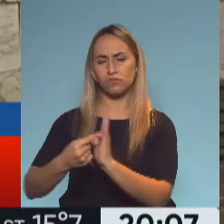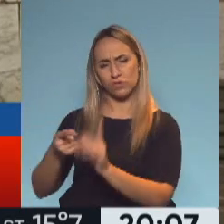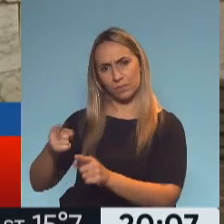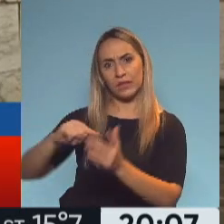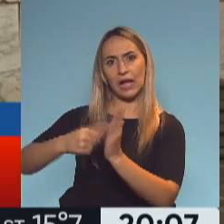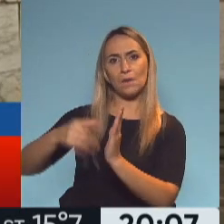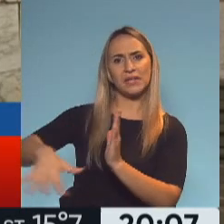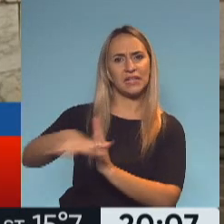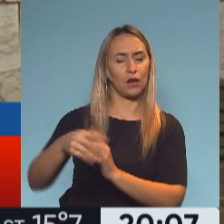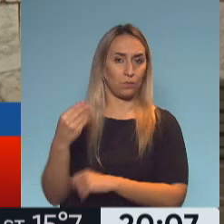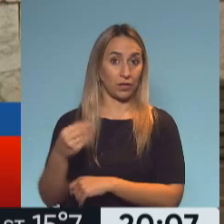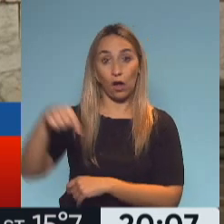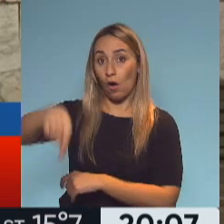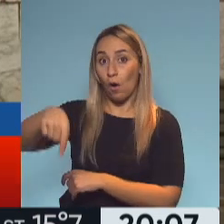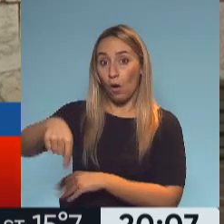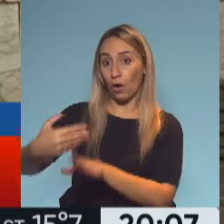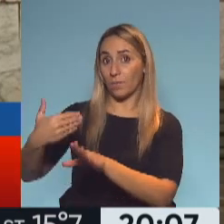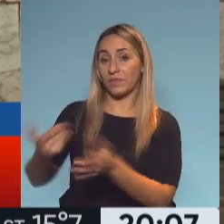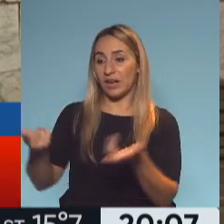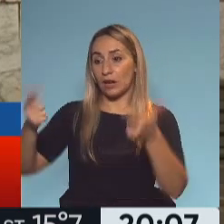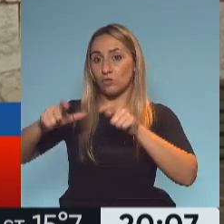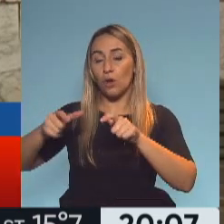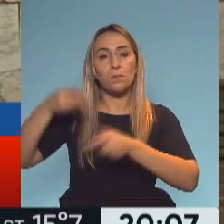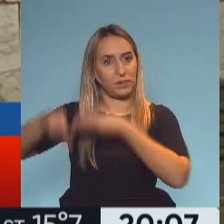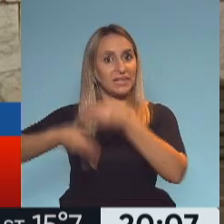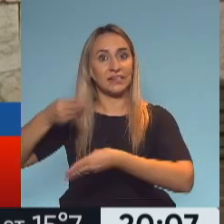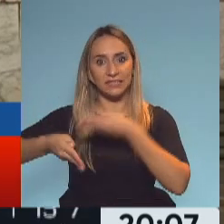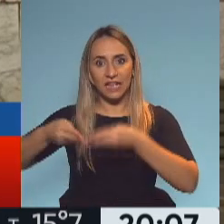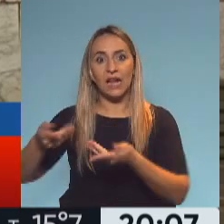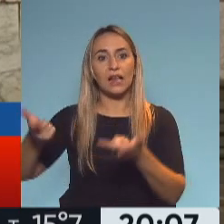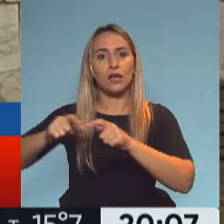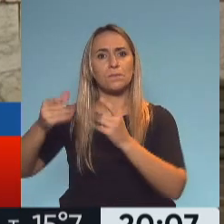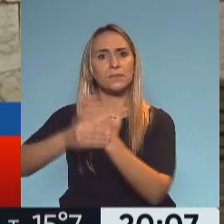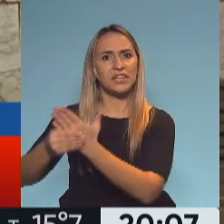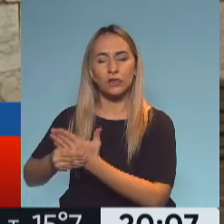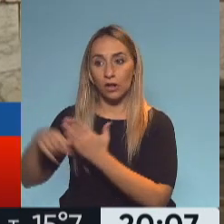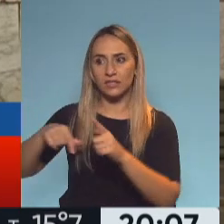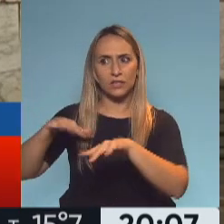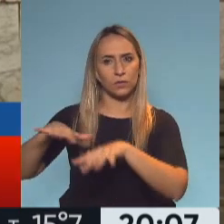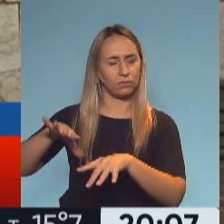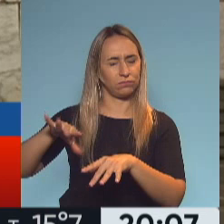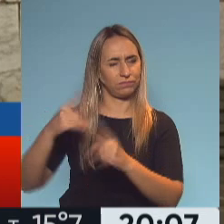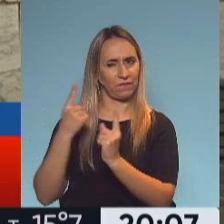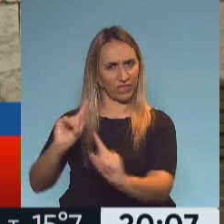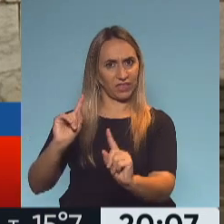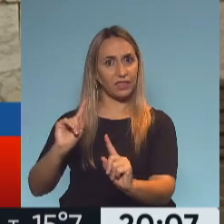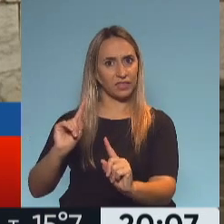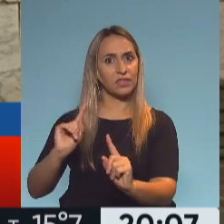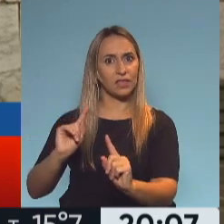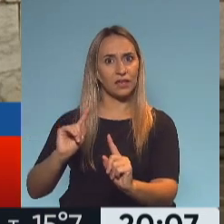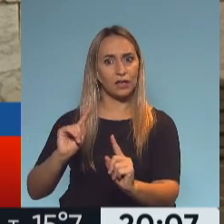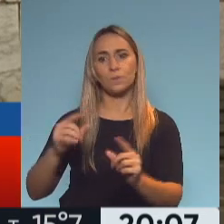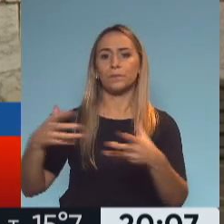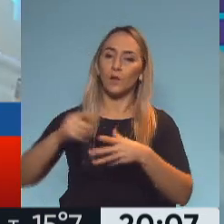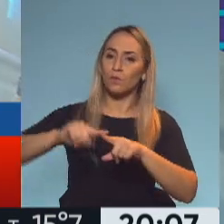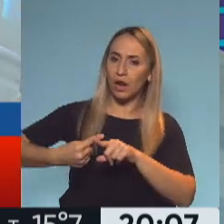Aires, Ariel, porque hoy hubo una reunión presencial del gabinete donde el clima cambió radicalmente. Dentro de la ciudad de Buenos Aires cambió radicalmente. A